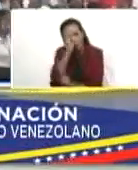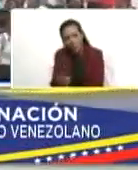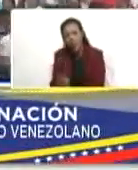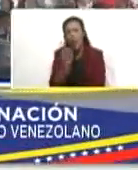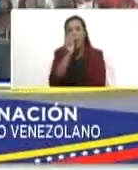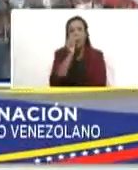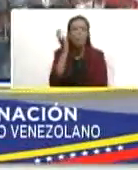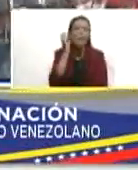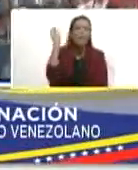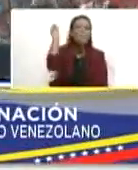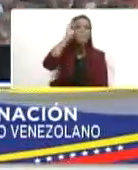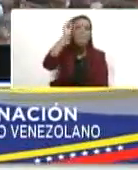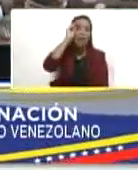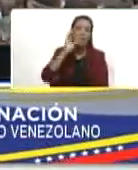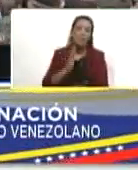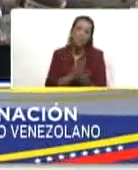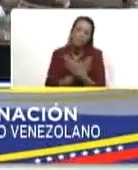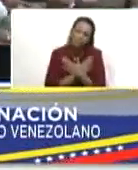y